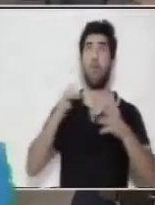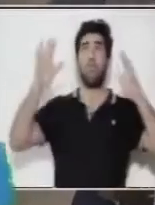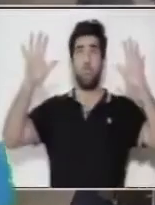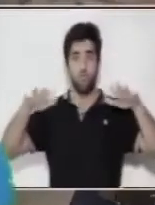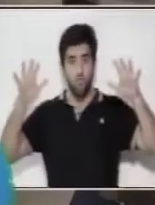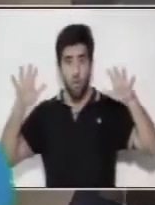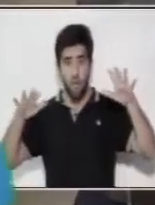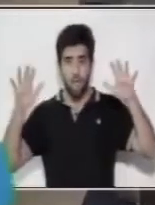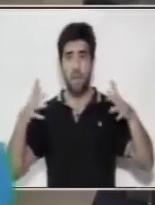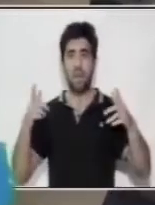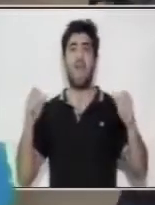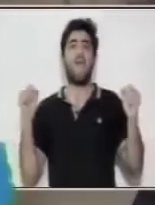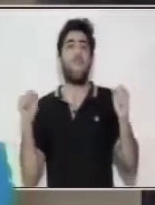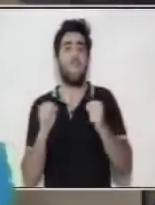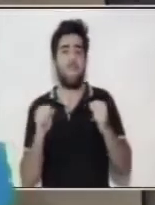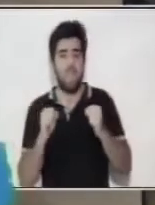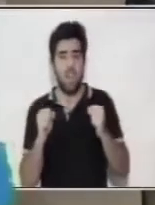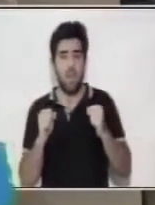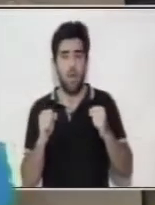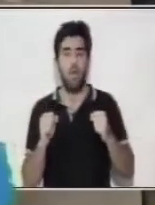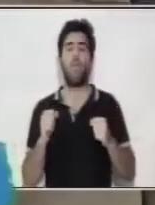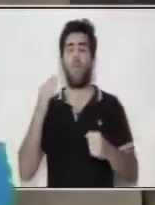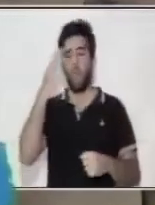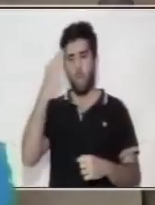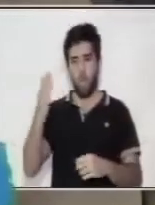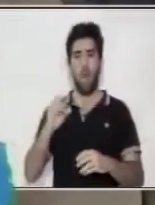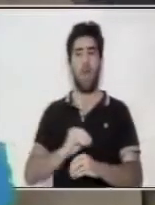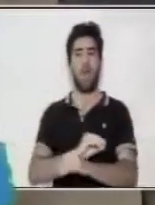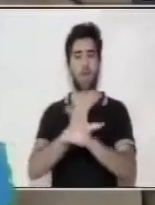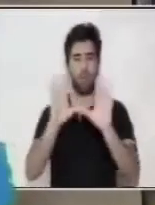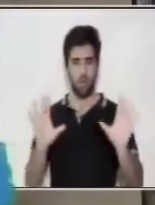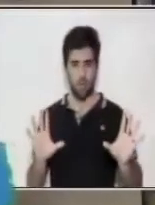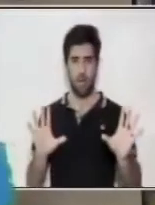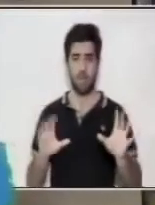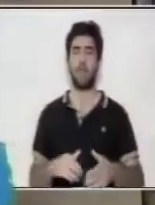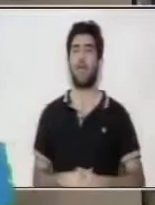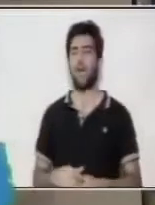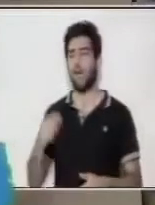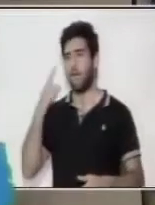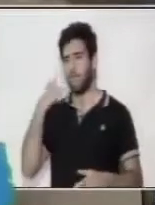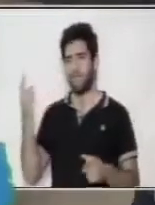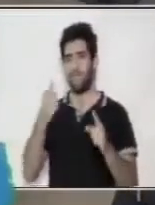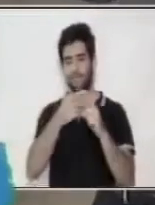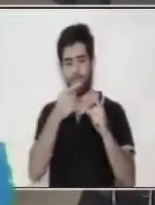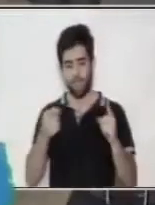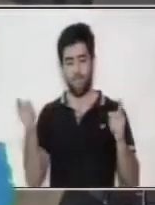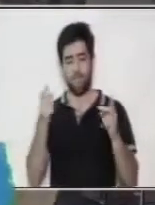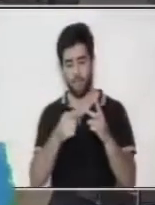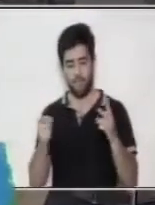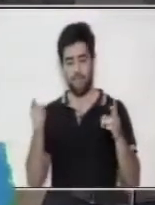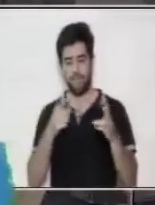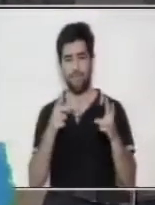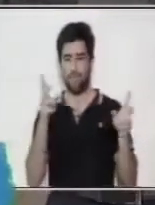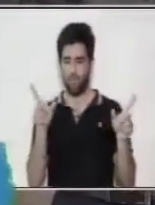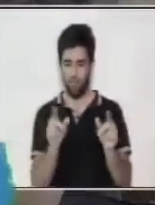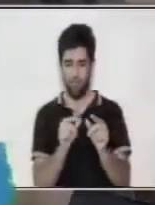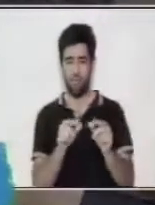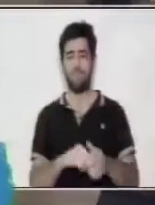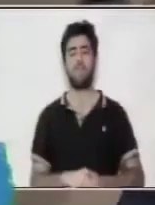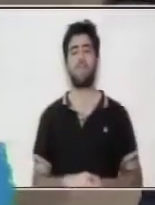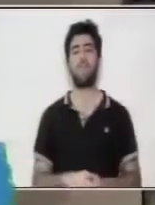llueve, qué frío, buenos días. Y así nosotros vamos a poder identificar más oraciones